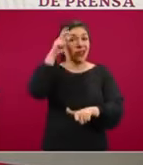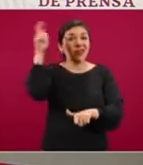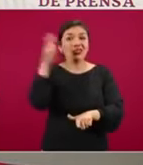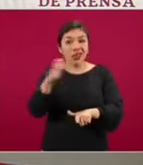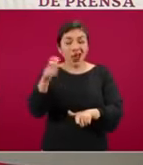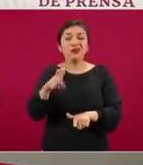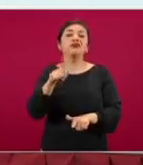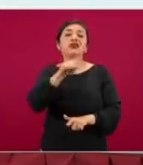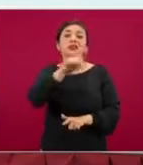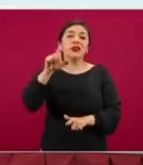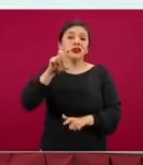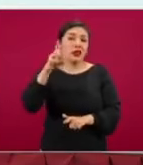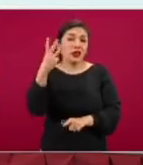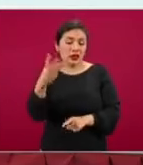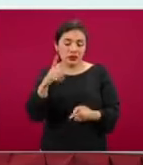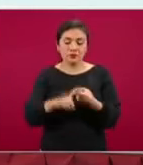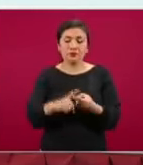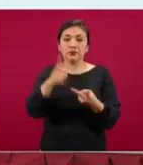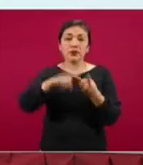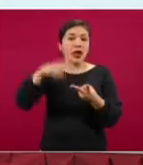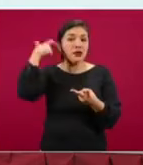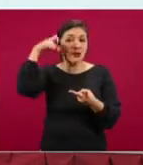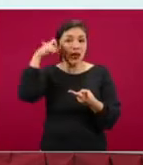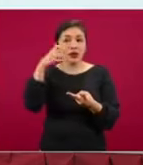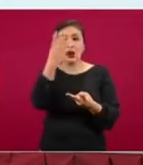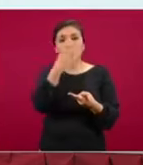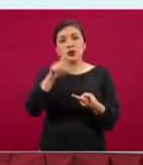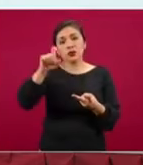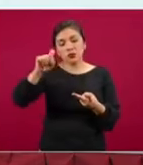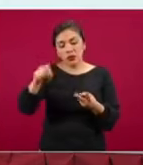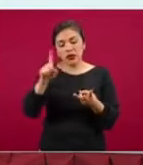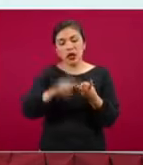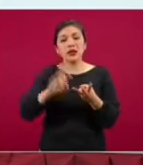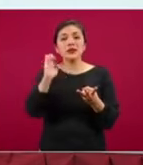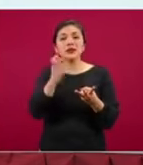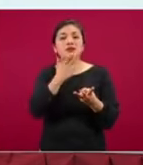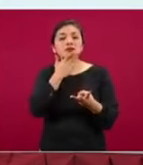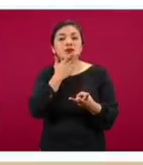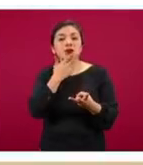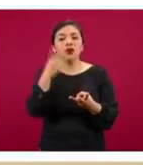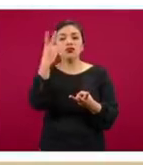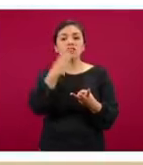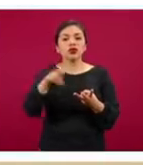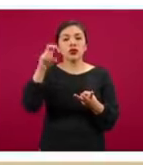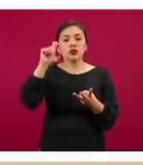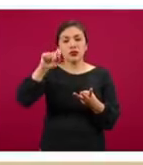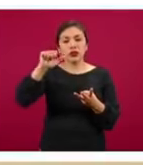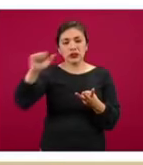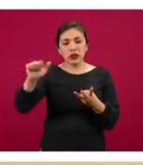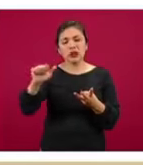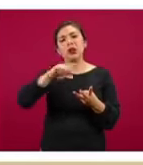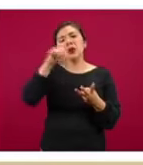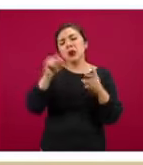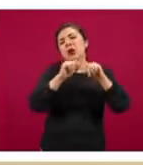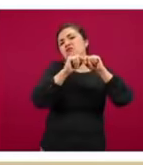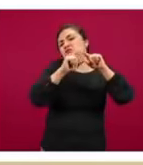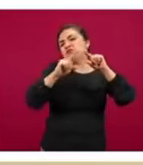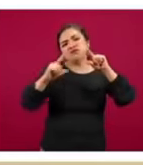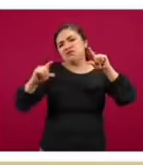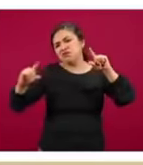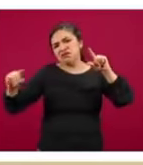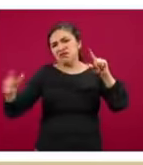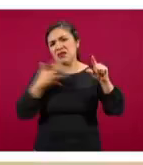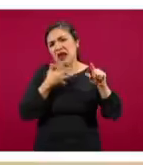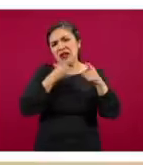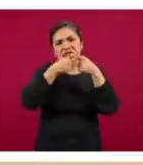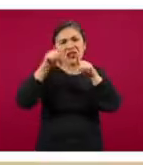con 733, Querétaro con 420, Chihuahua con 226, y de ahí va disminuyendo